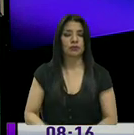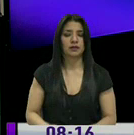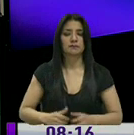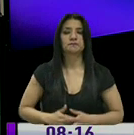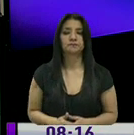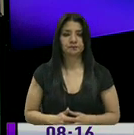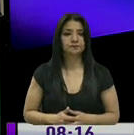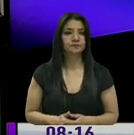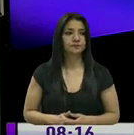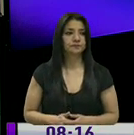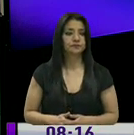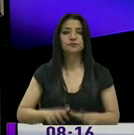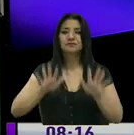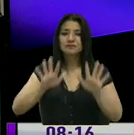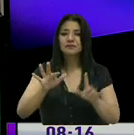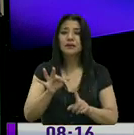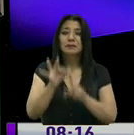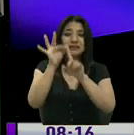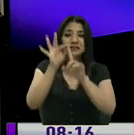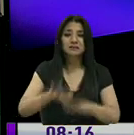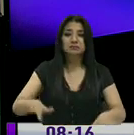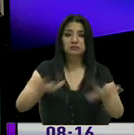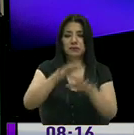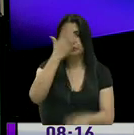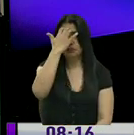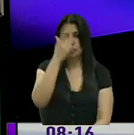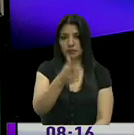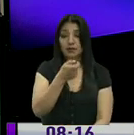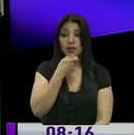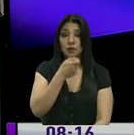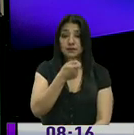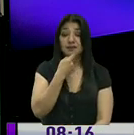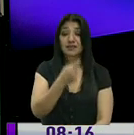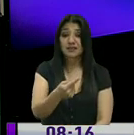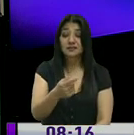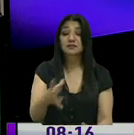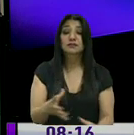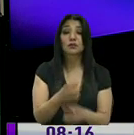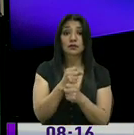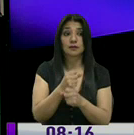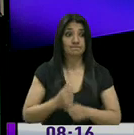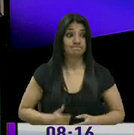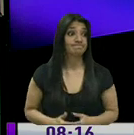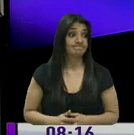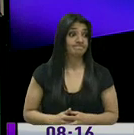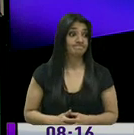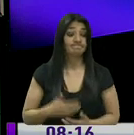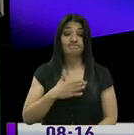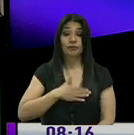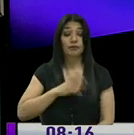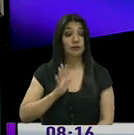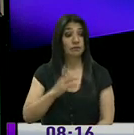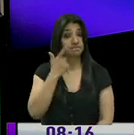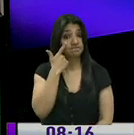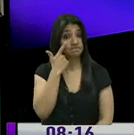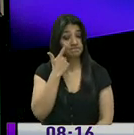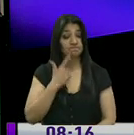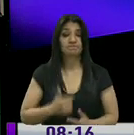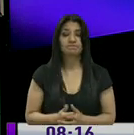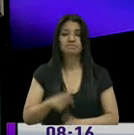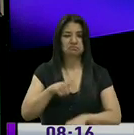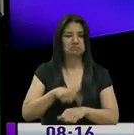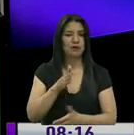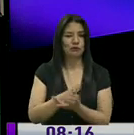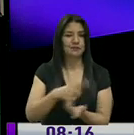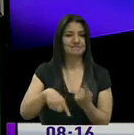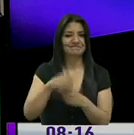eso es la principal preocupación de acuerdo encuestas la seguridad así que por favor en sus manos de esta tiempo de